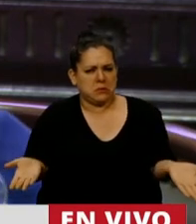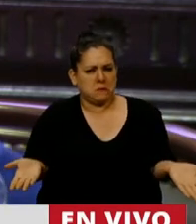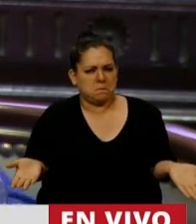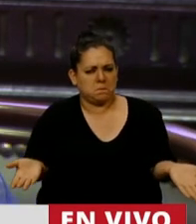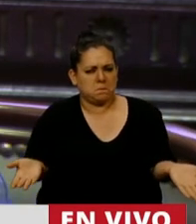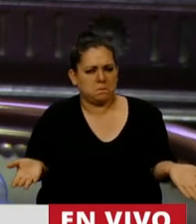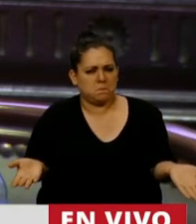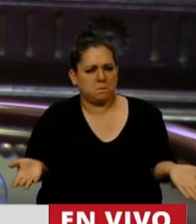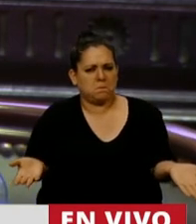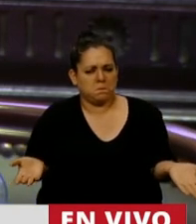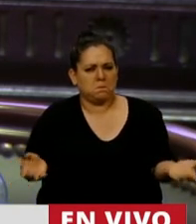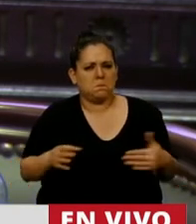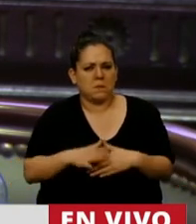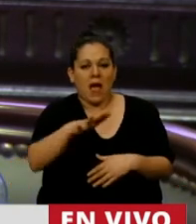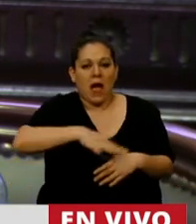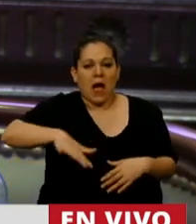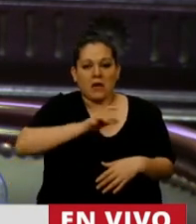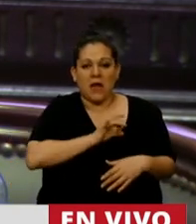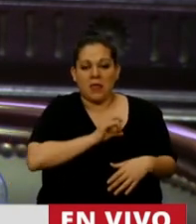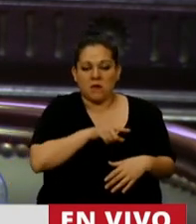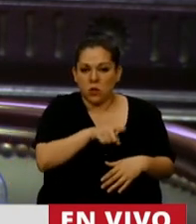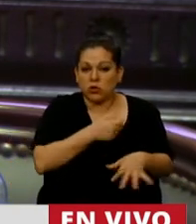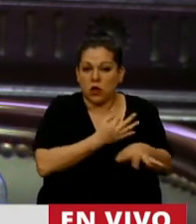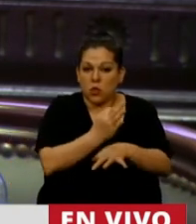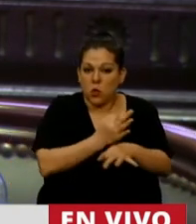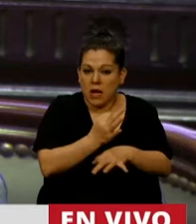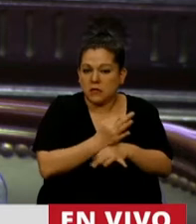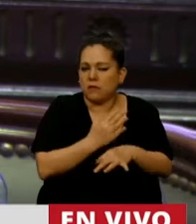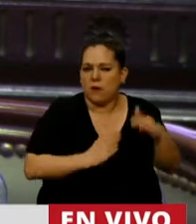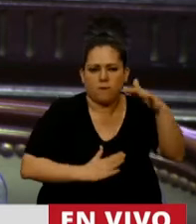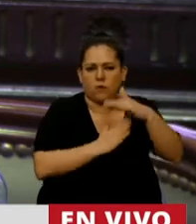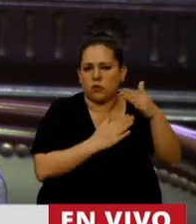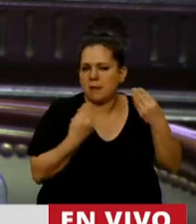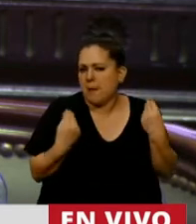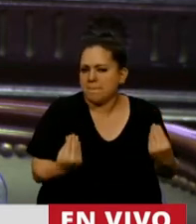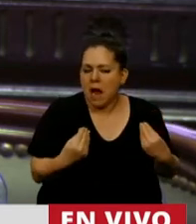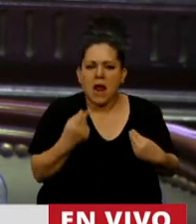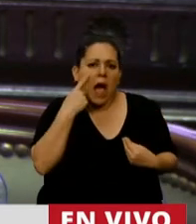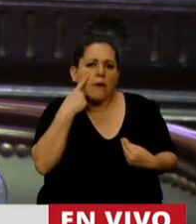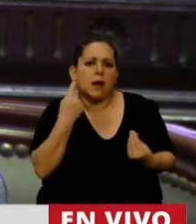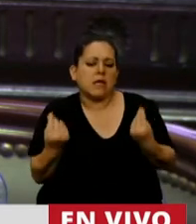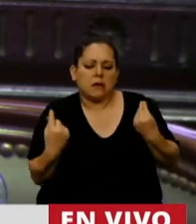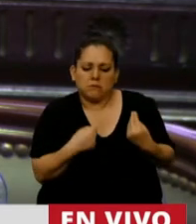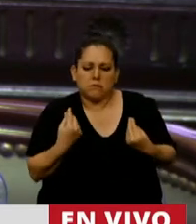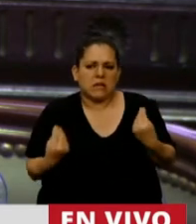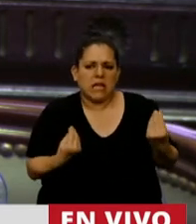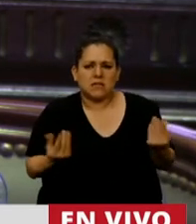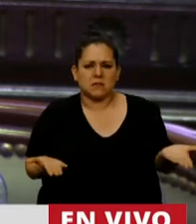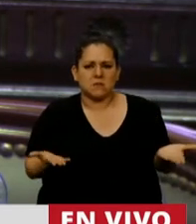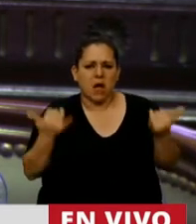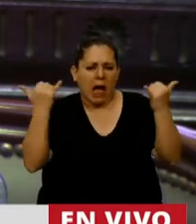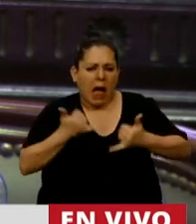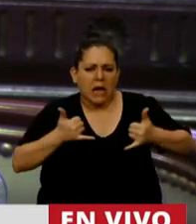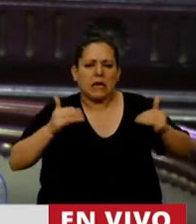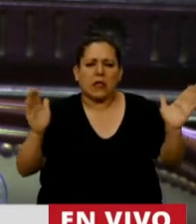el área de evaluación e información educativa fundamental para planificar la estadística, ver dónde estamos parados. Tiene una